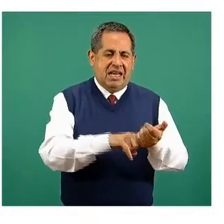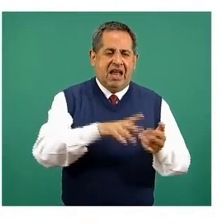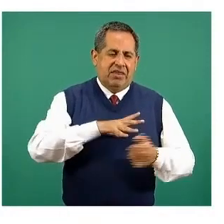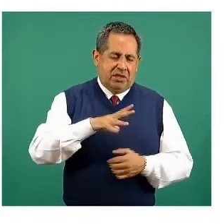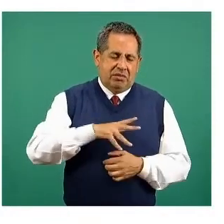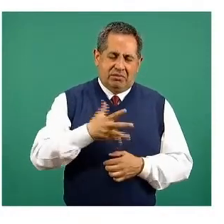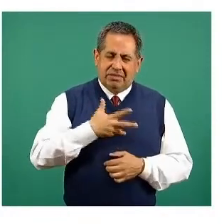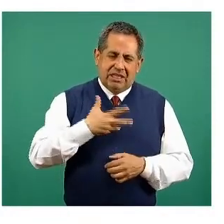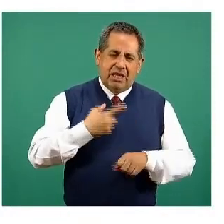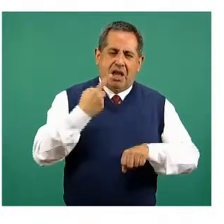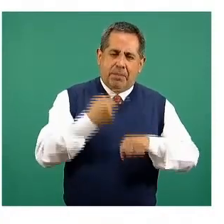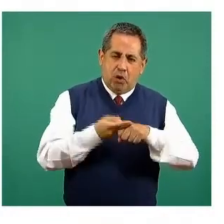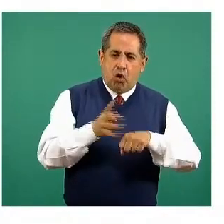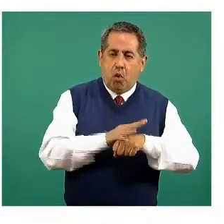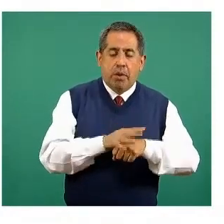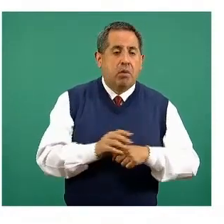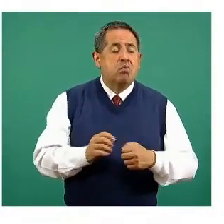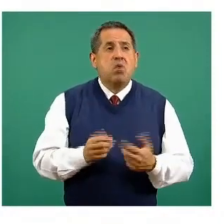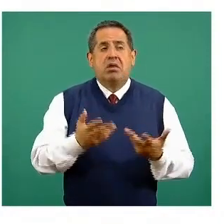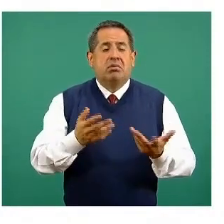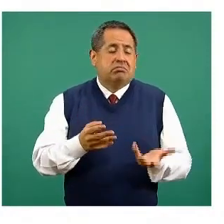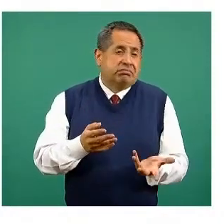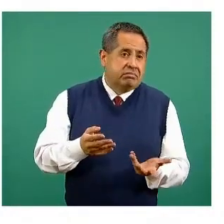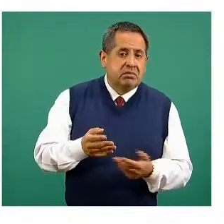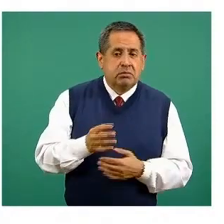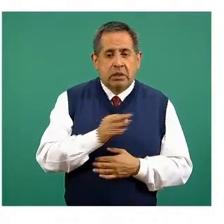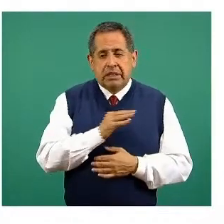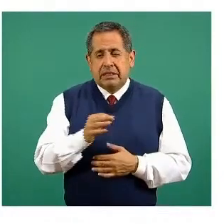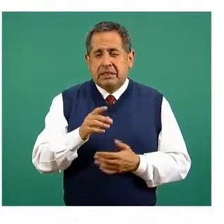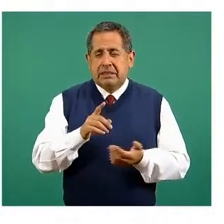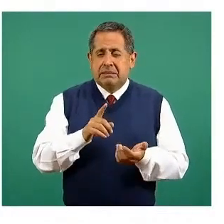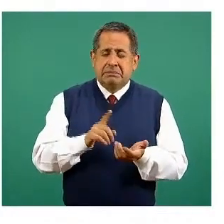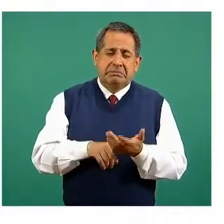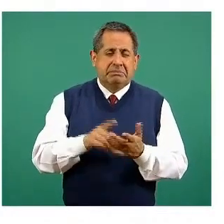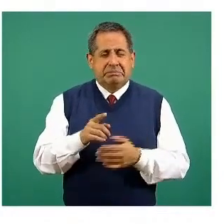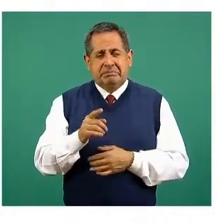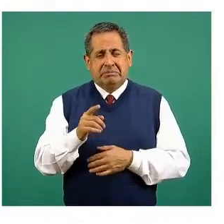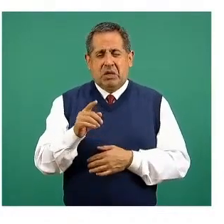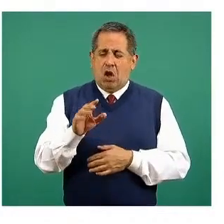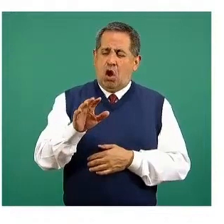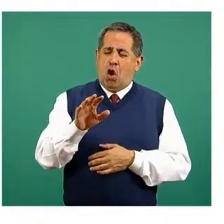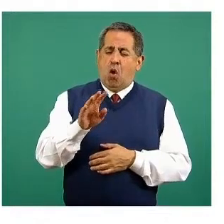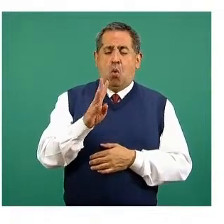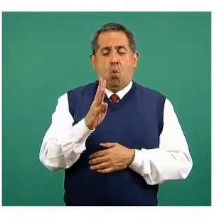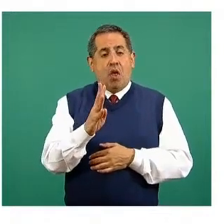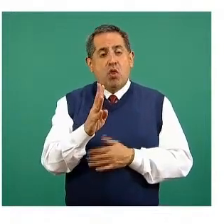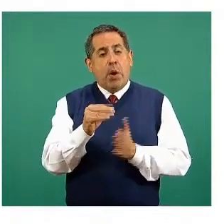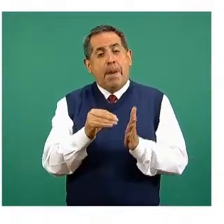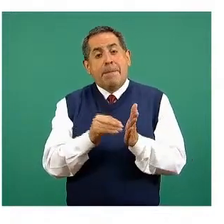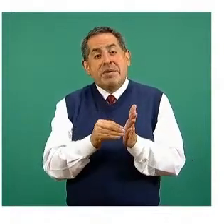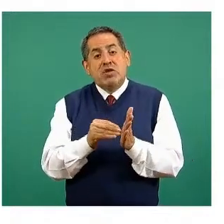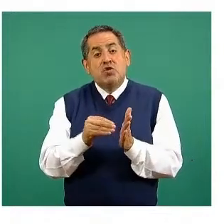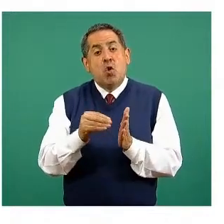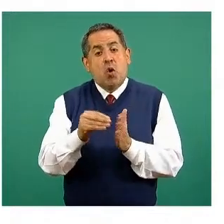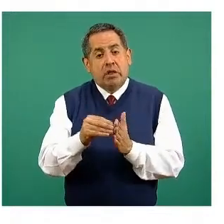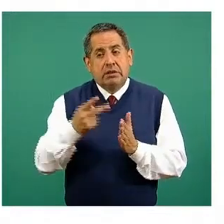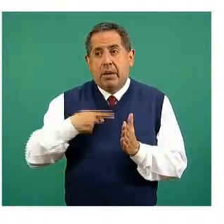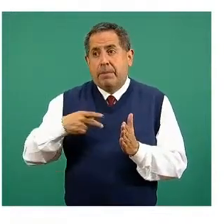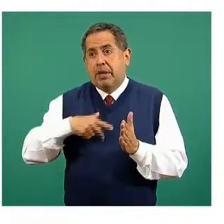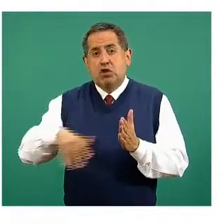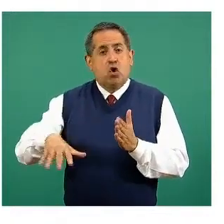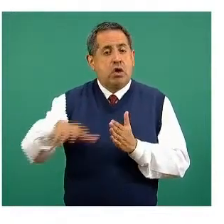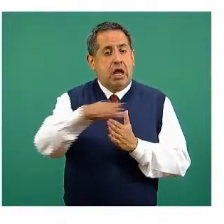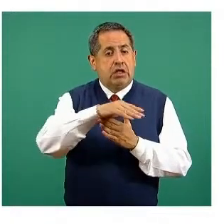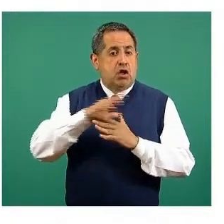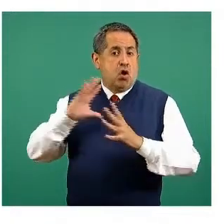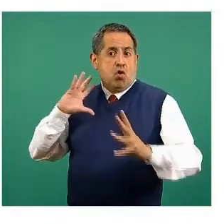que para el día de hoy prácticamente ya representarían poquito menos de 4 millones de personas las que el